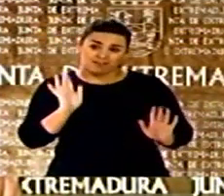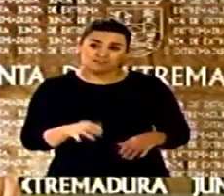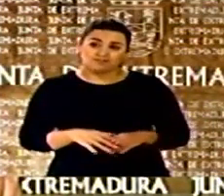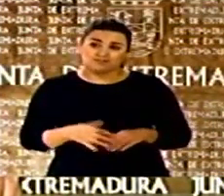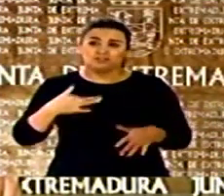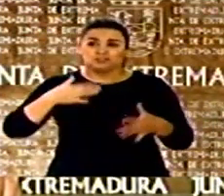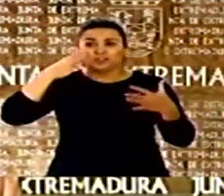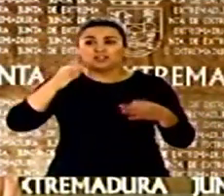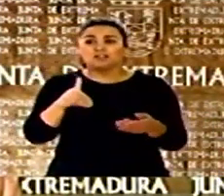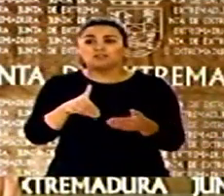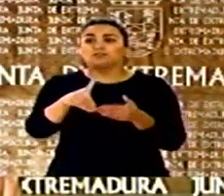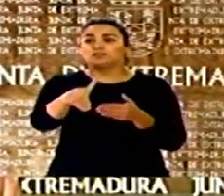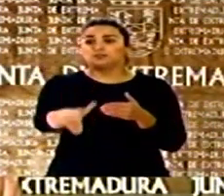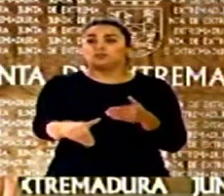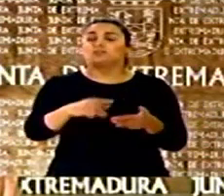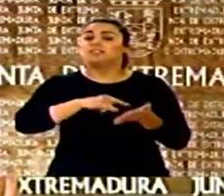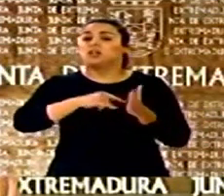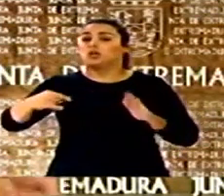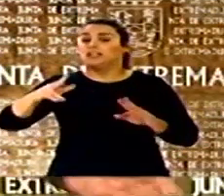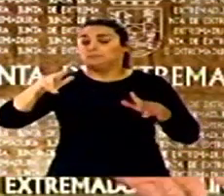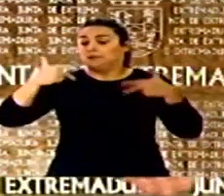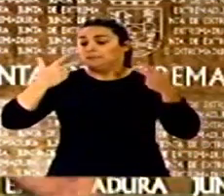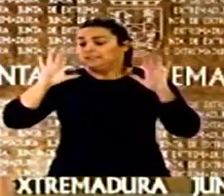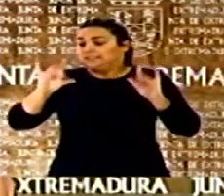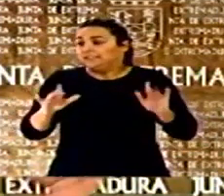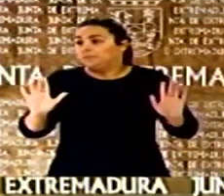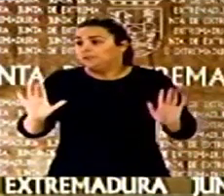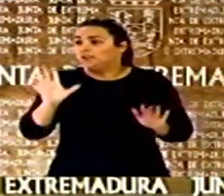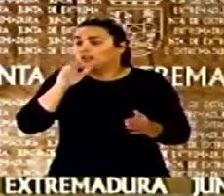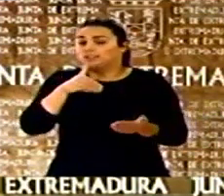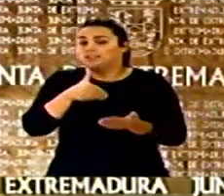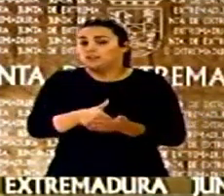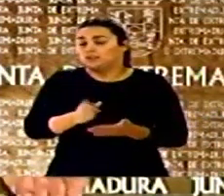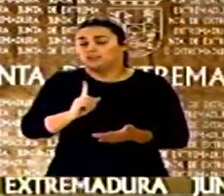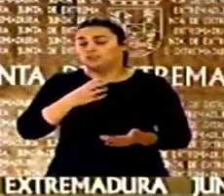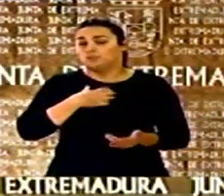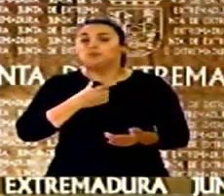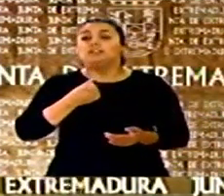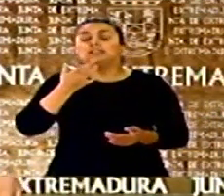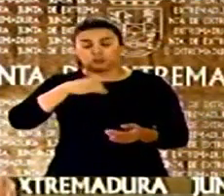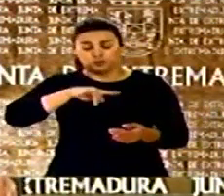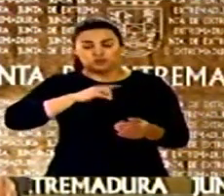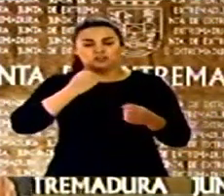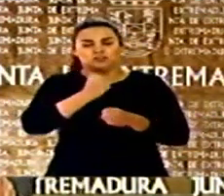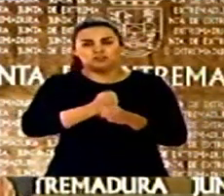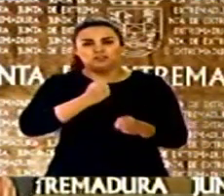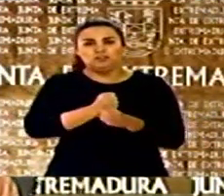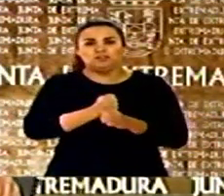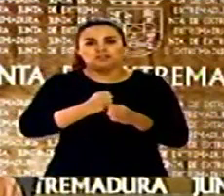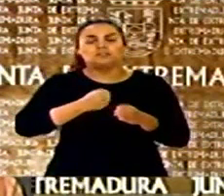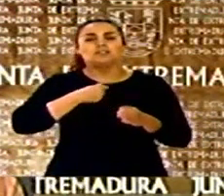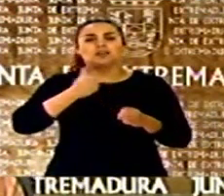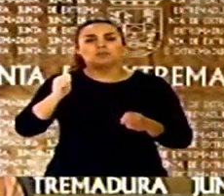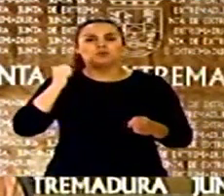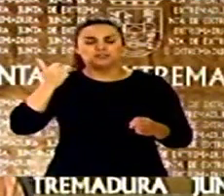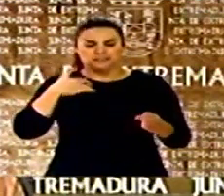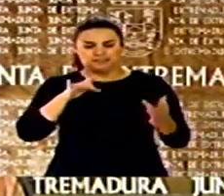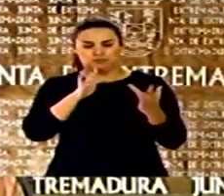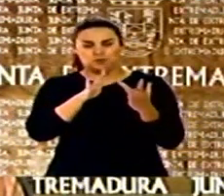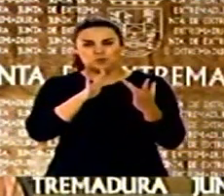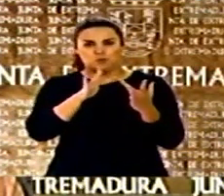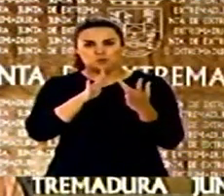de la niebla. No sé si se pronuncia a favor de que se instalen pues esos sistemas para que aterricen los aviones con